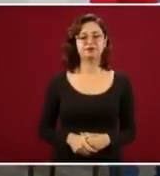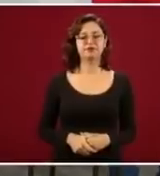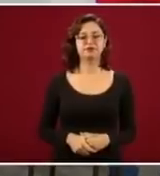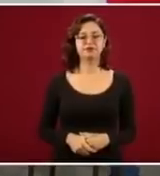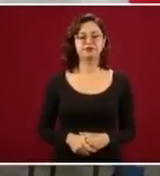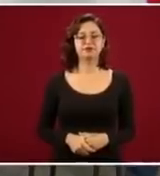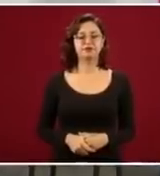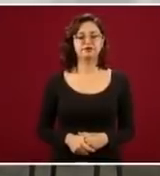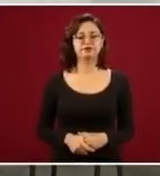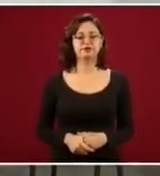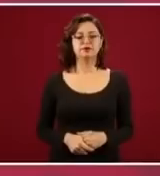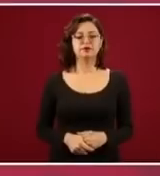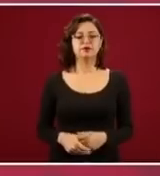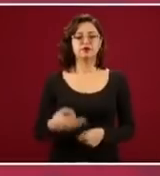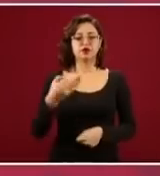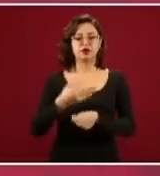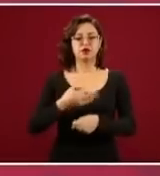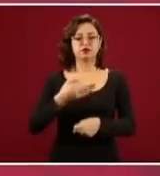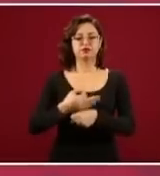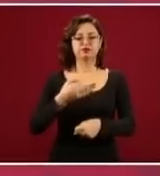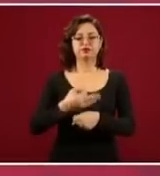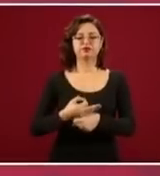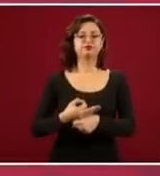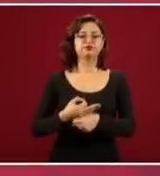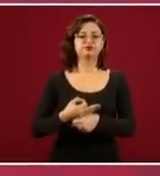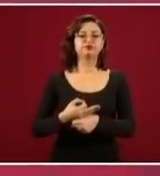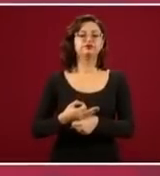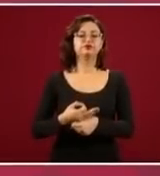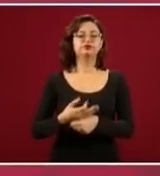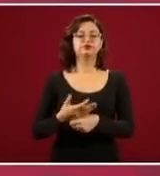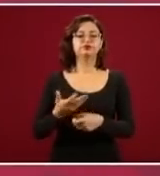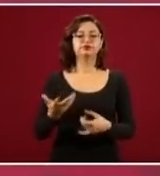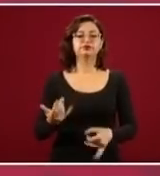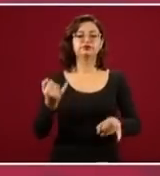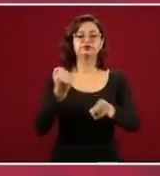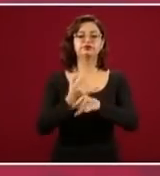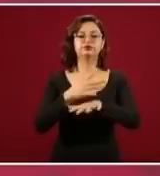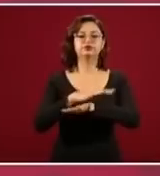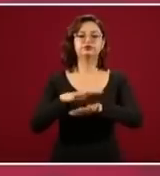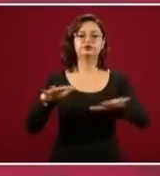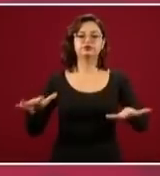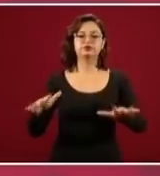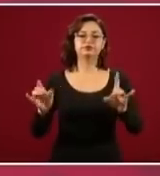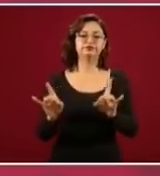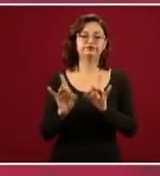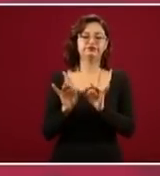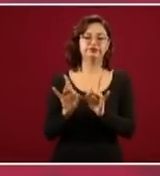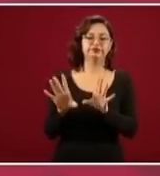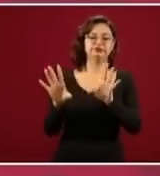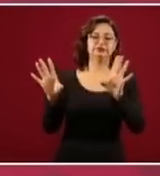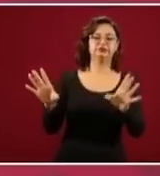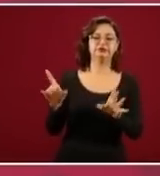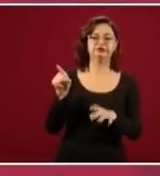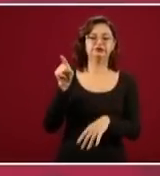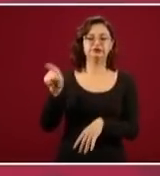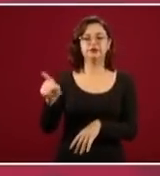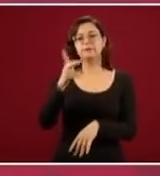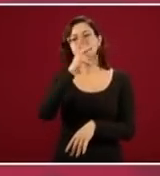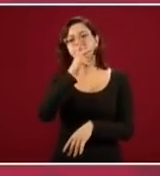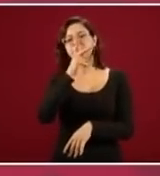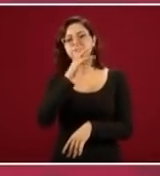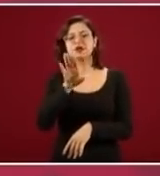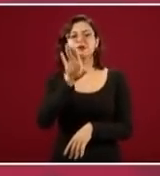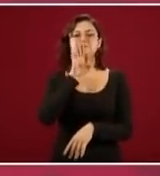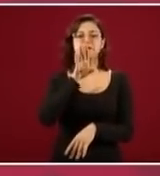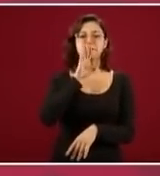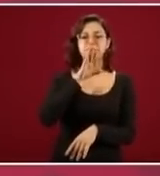en esta ocasión por lo de la circunstancia especial que se presentó con los papás y